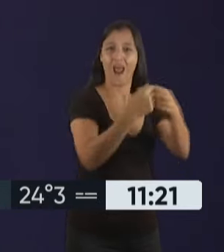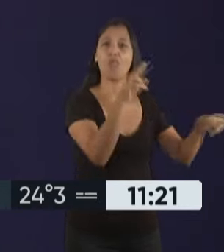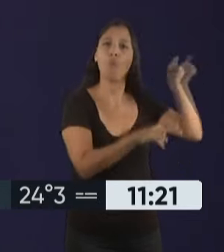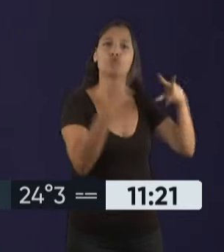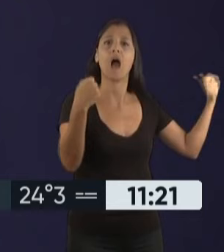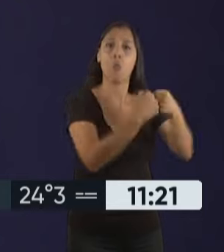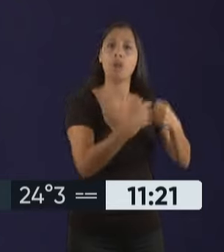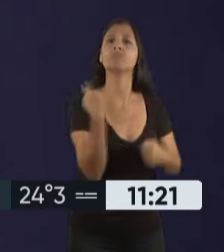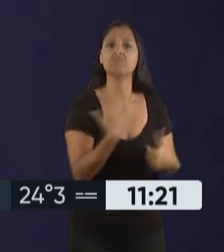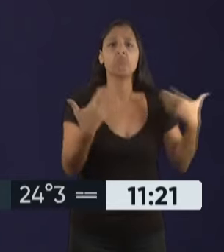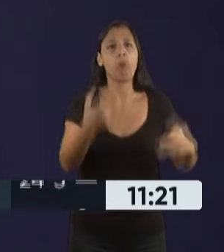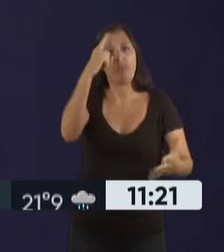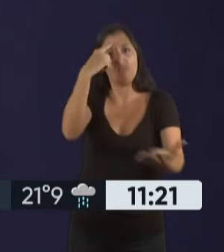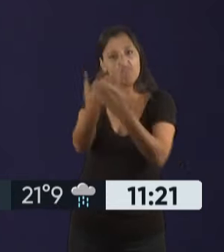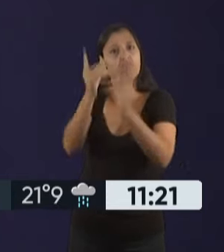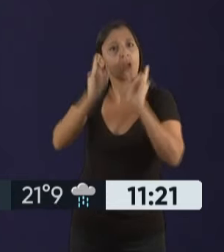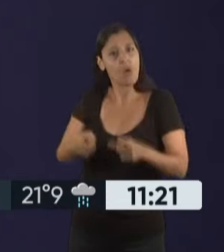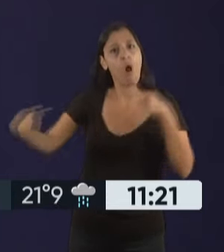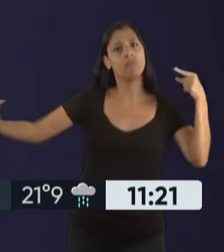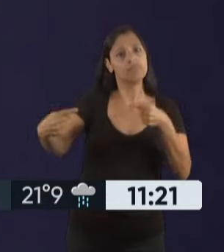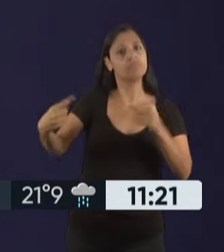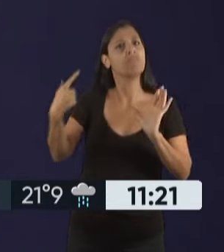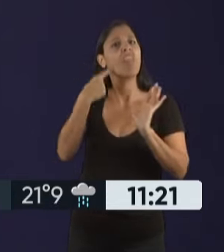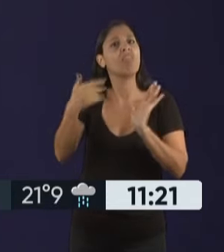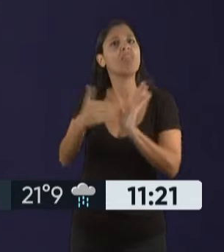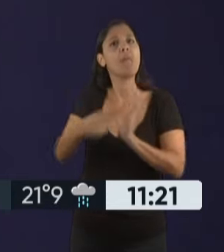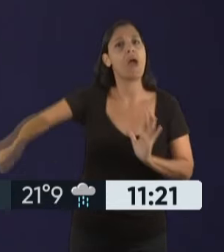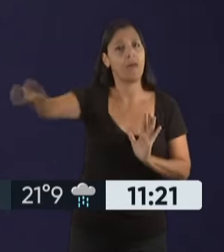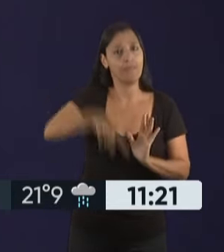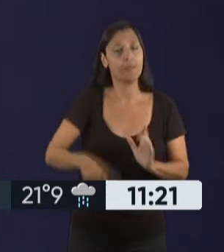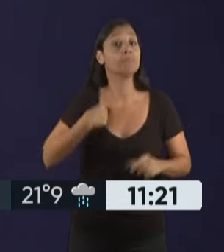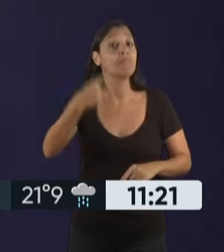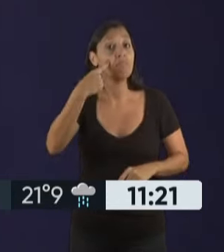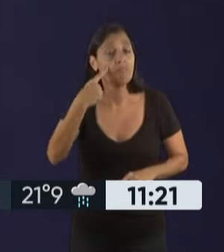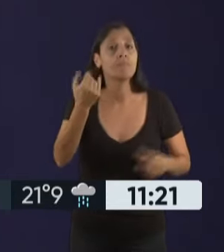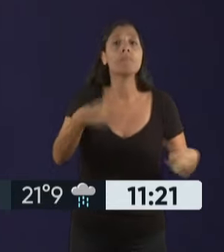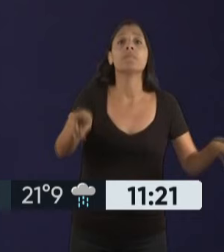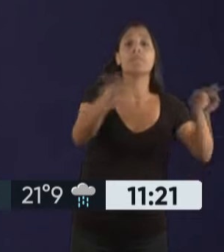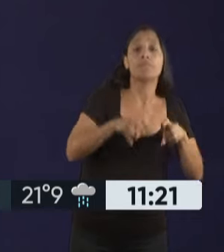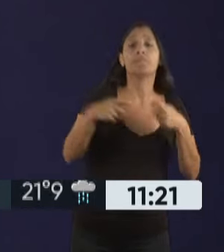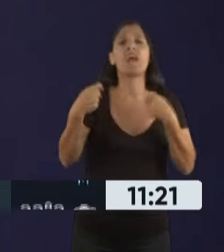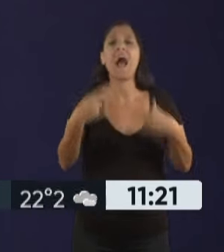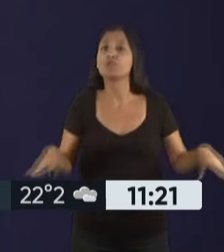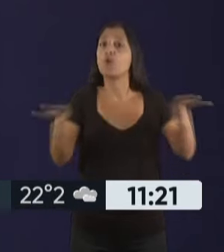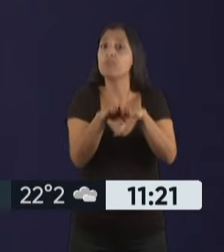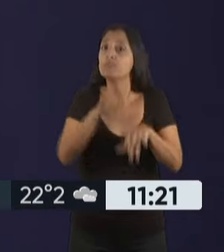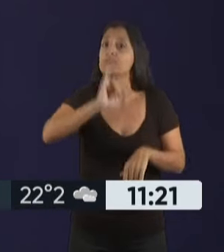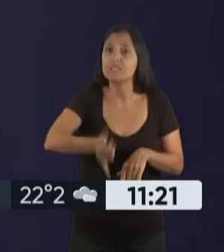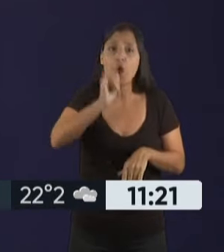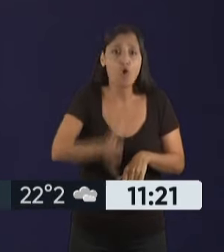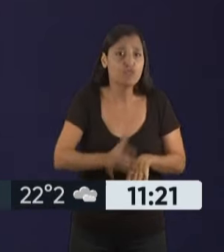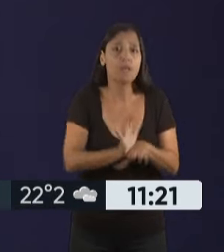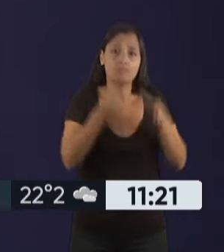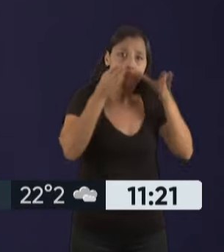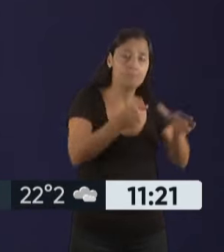a la confrontación también eh tengan en claro el déficit cero es innegociable la baja de la inflación